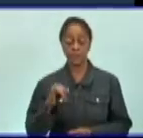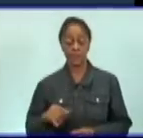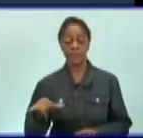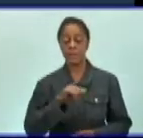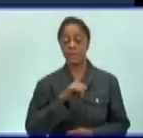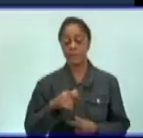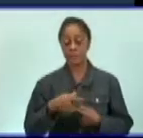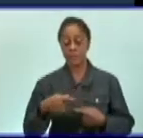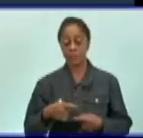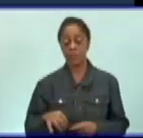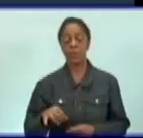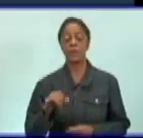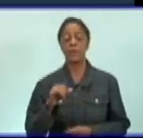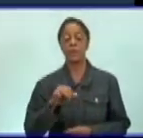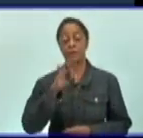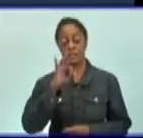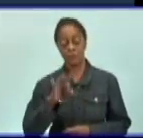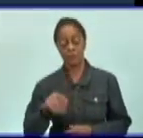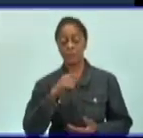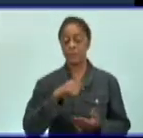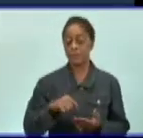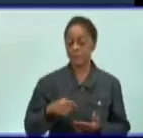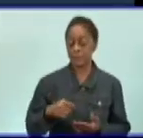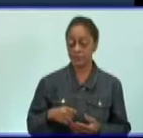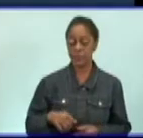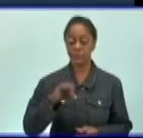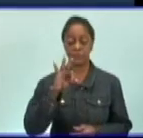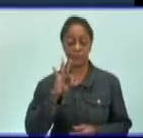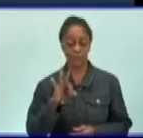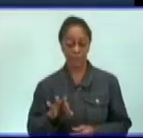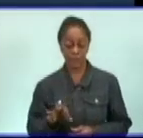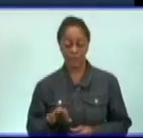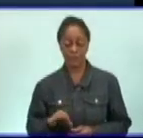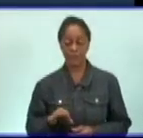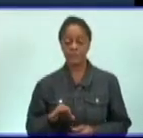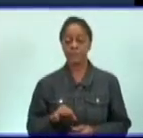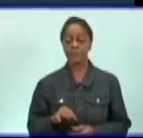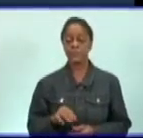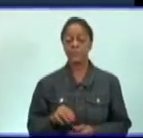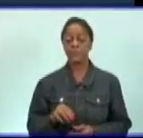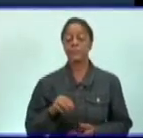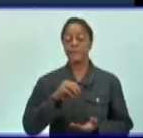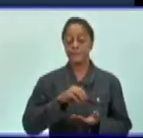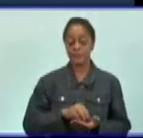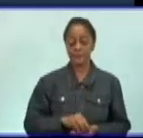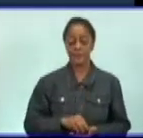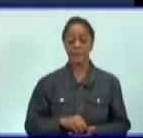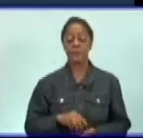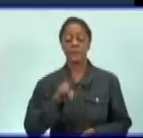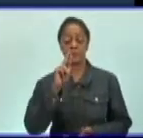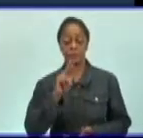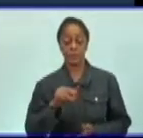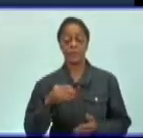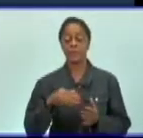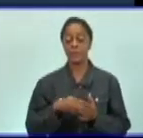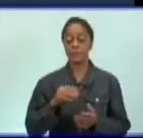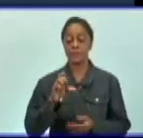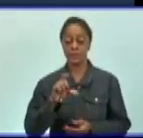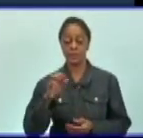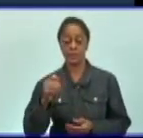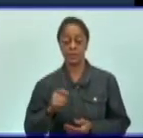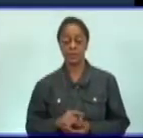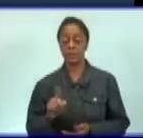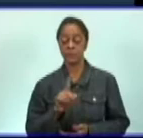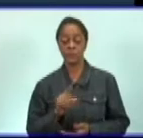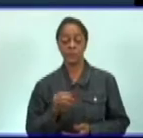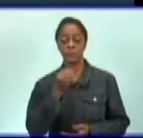a 8 y escribimos el 8 en el lugar de las unidades de millar. No debemos